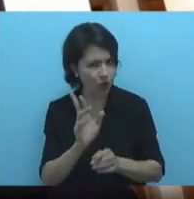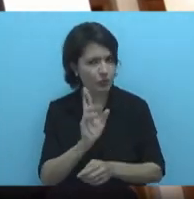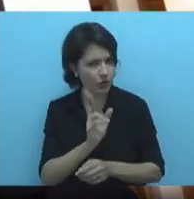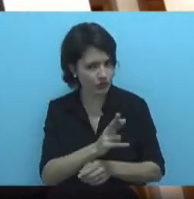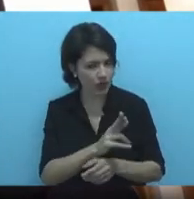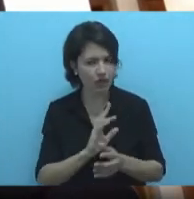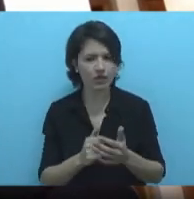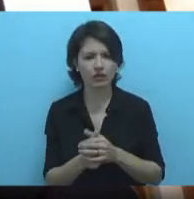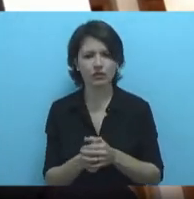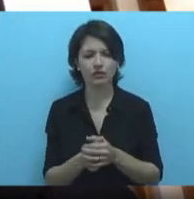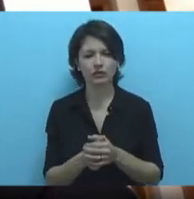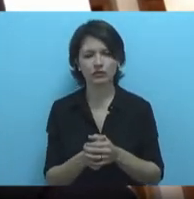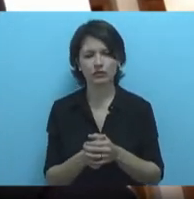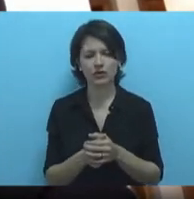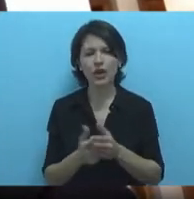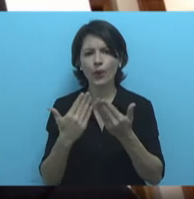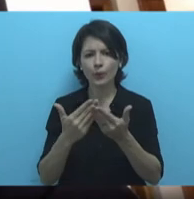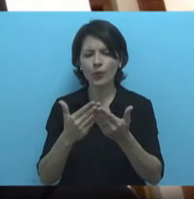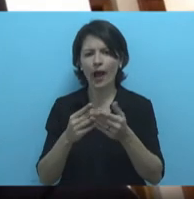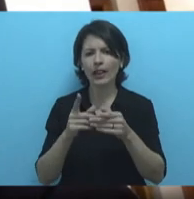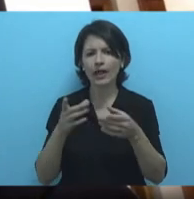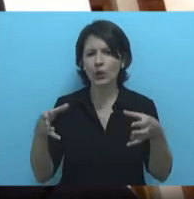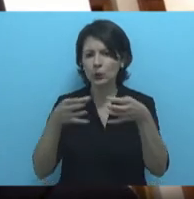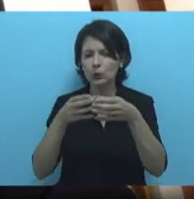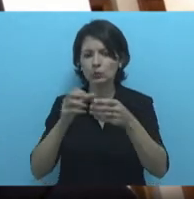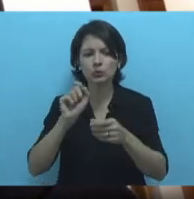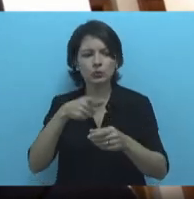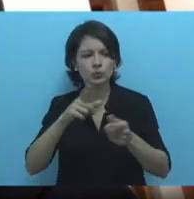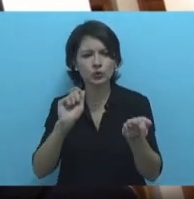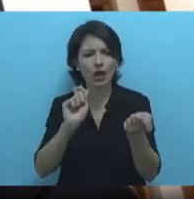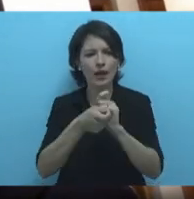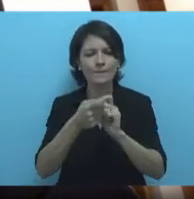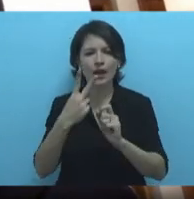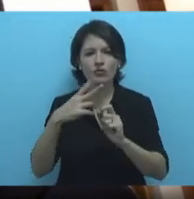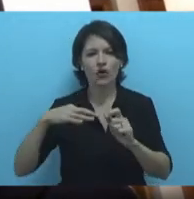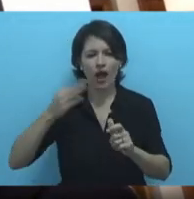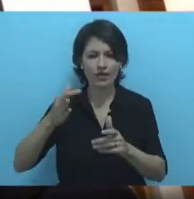en un plazo perentorio de dos años fundamentalmente